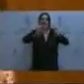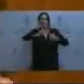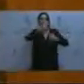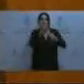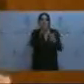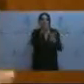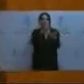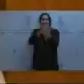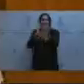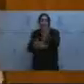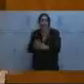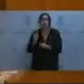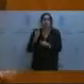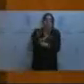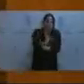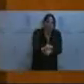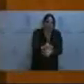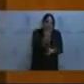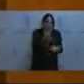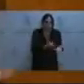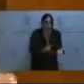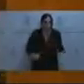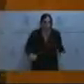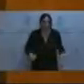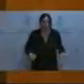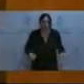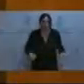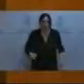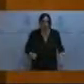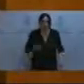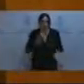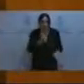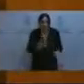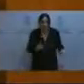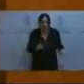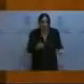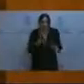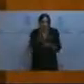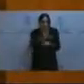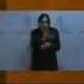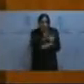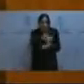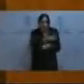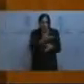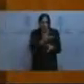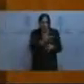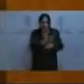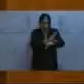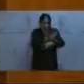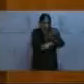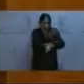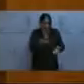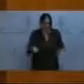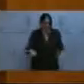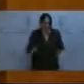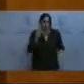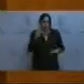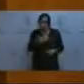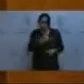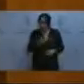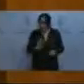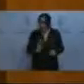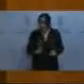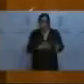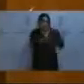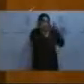reintegro de subvención. Oiga, pero que sale del búnker de Coronel Aranda, consejera. No nos haga tontos. Y usted se lo